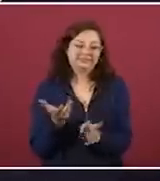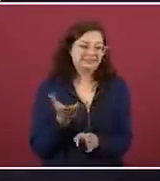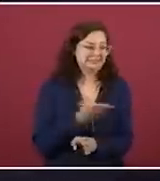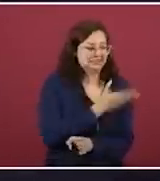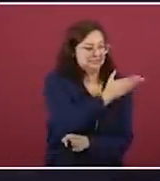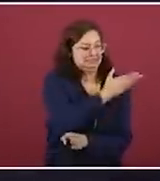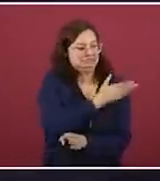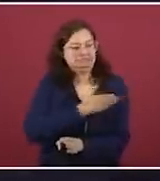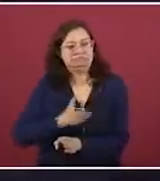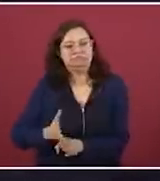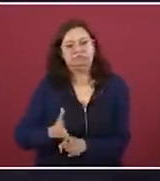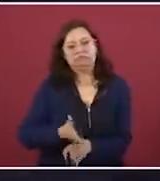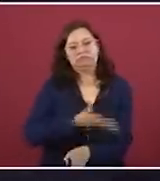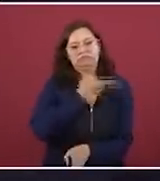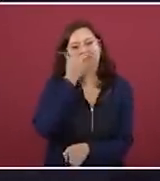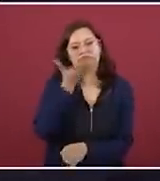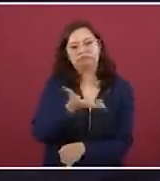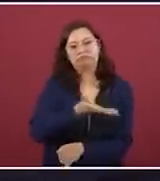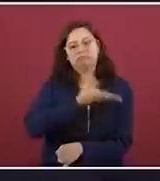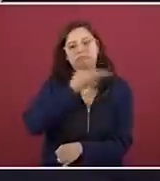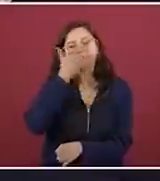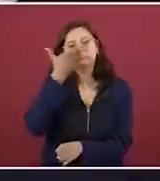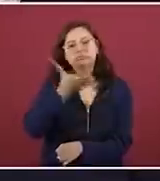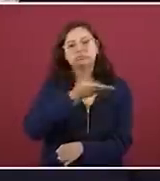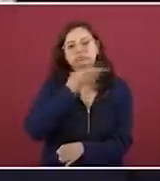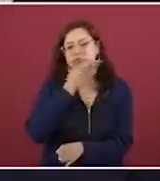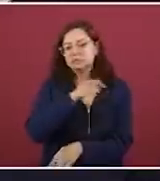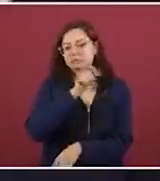arraigadas las empresas que